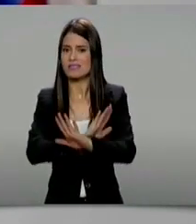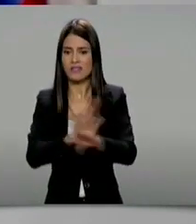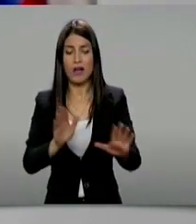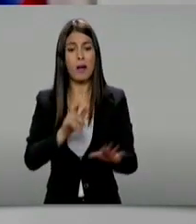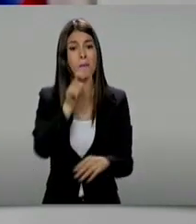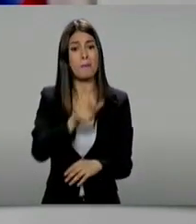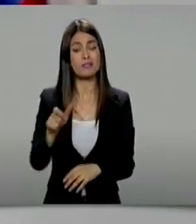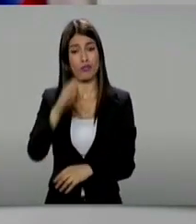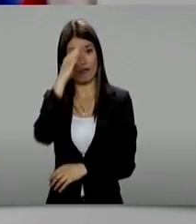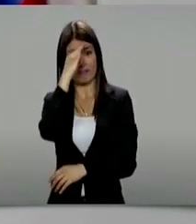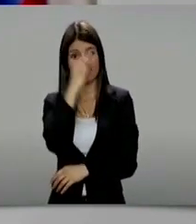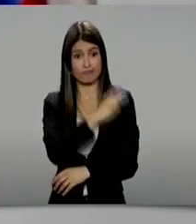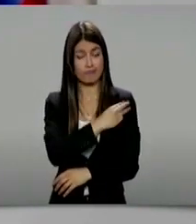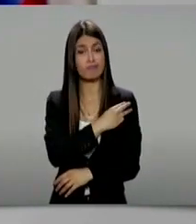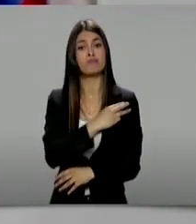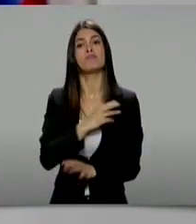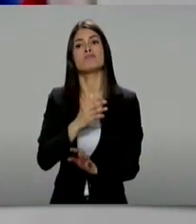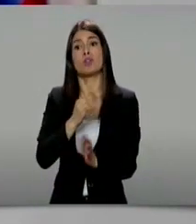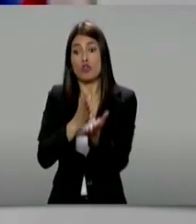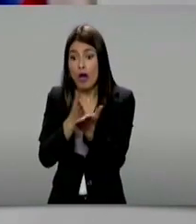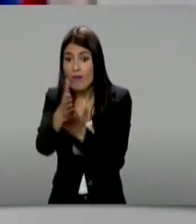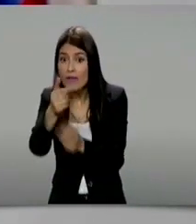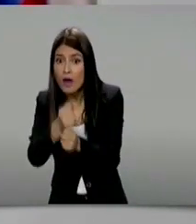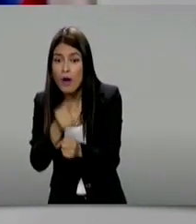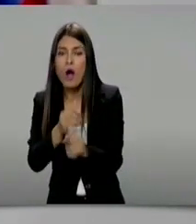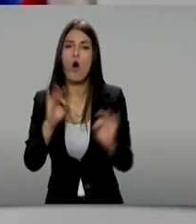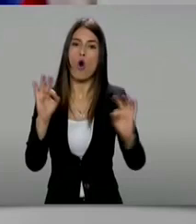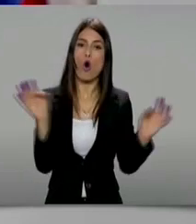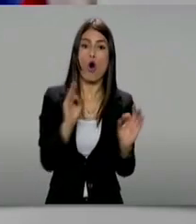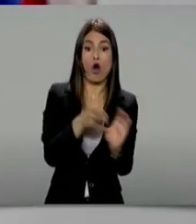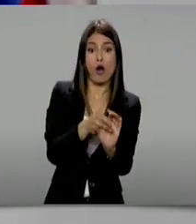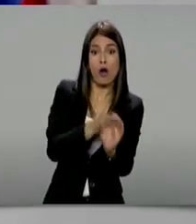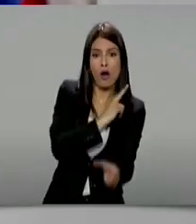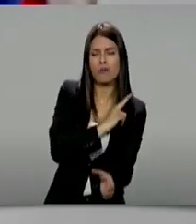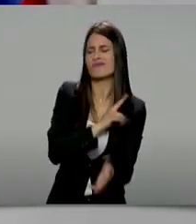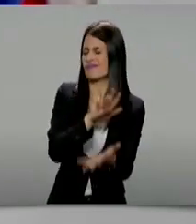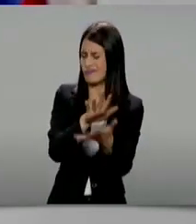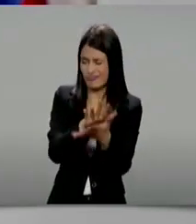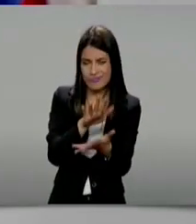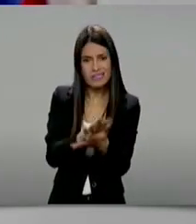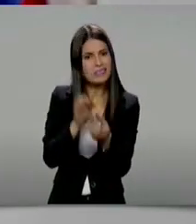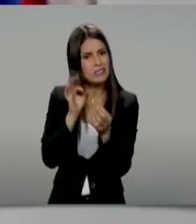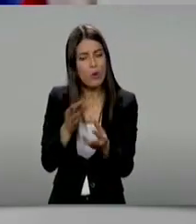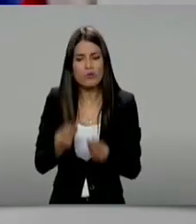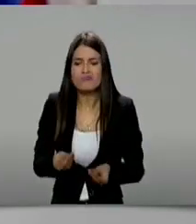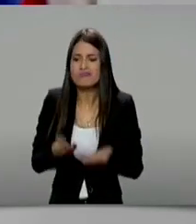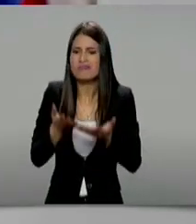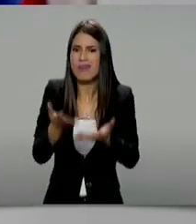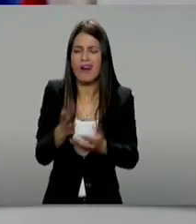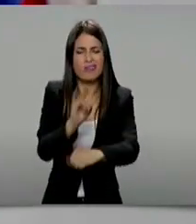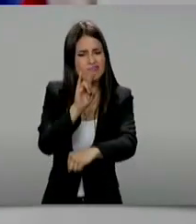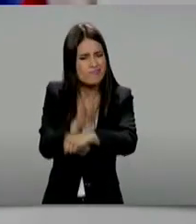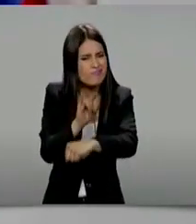activo o retirados los máximos beneficios pero con seguridad